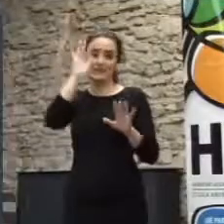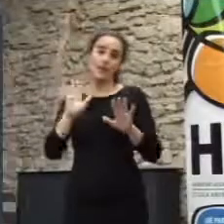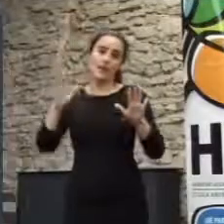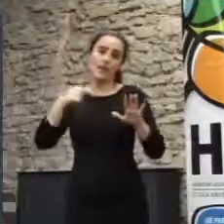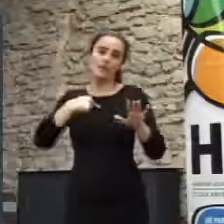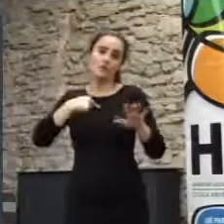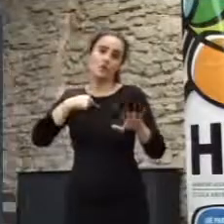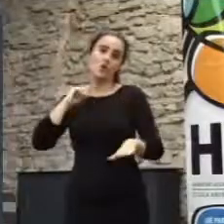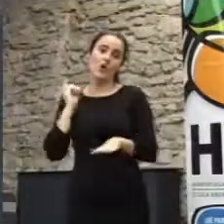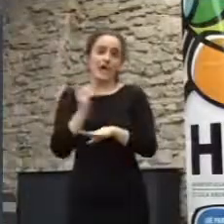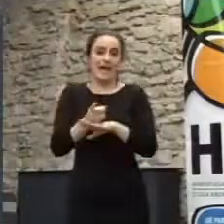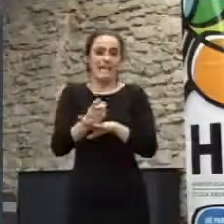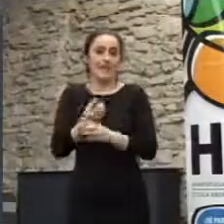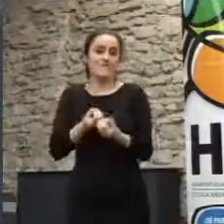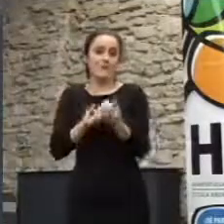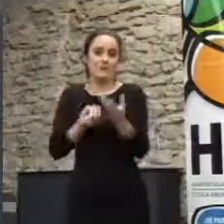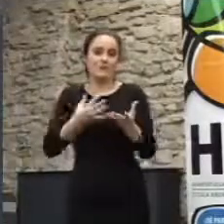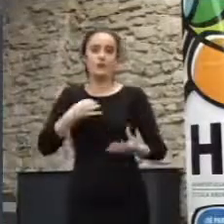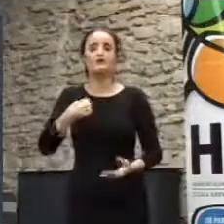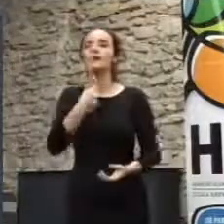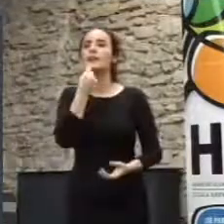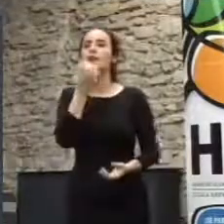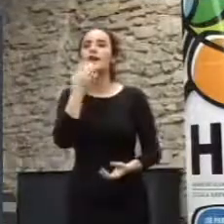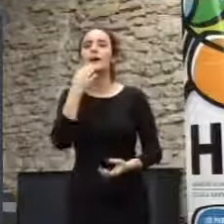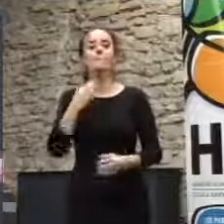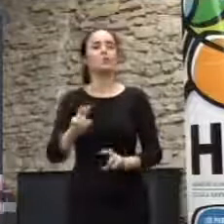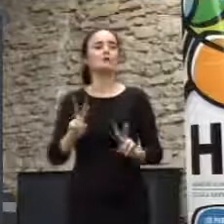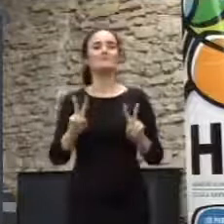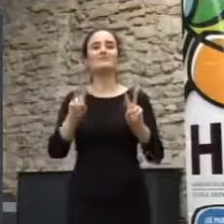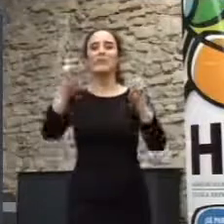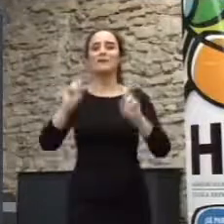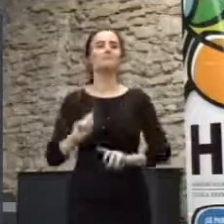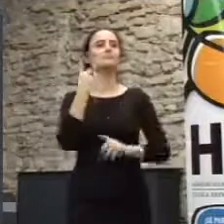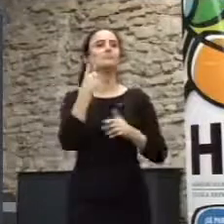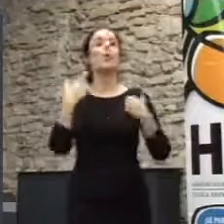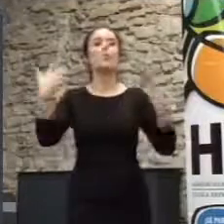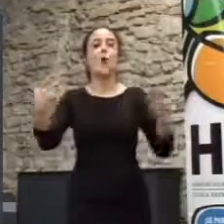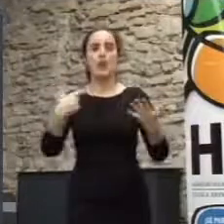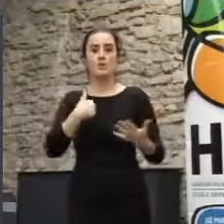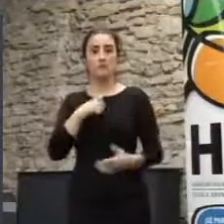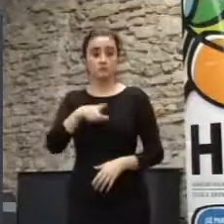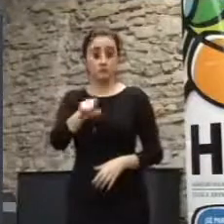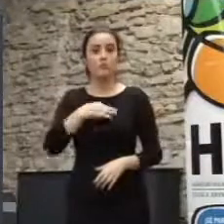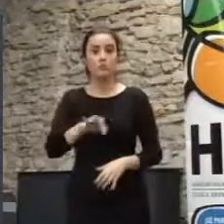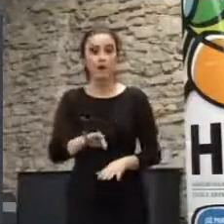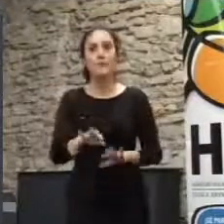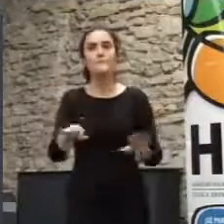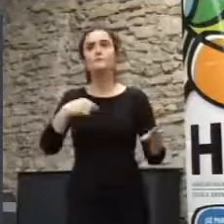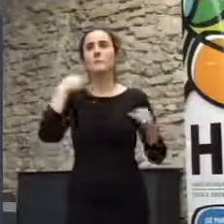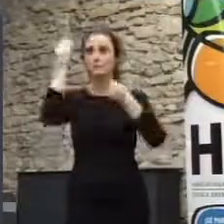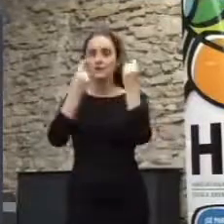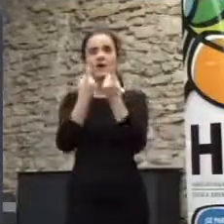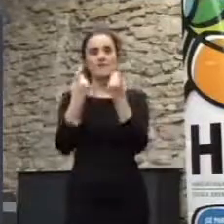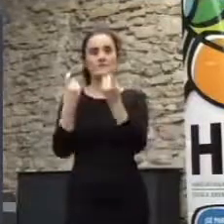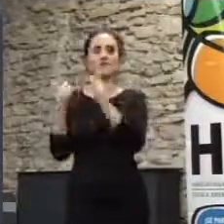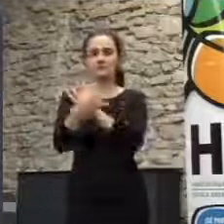de informativos. Yo podría decir, abrimos por aquí. Pero yo creo que estas cosas se